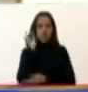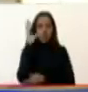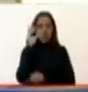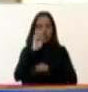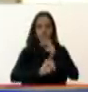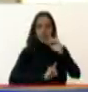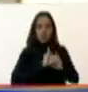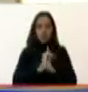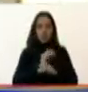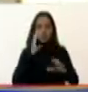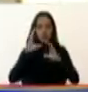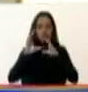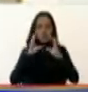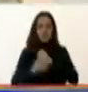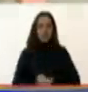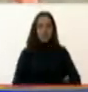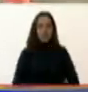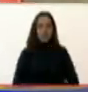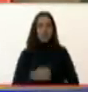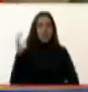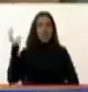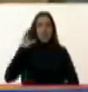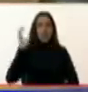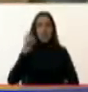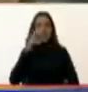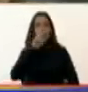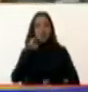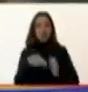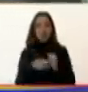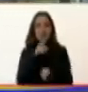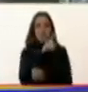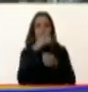Comunicación Caracas